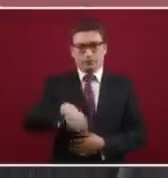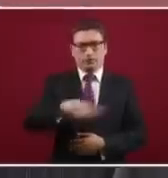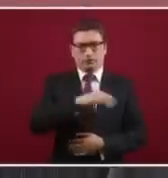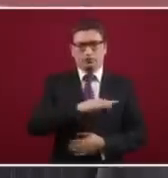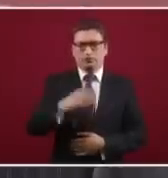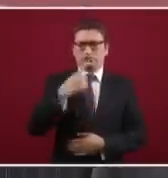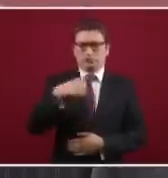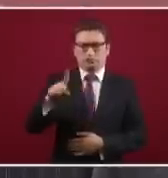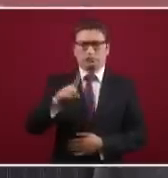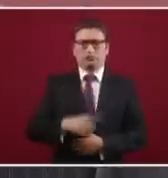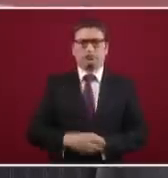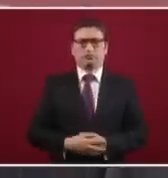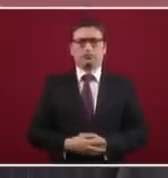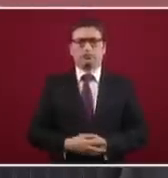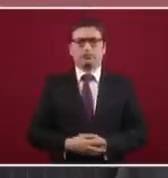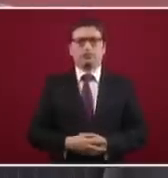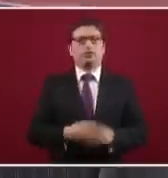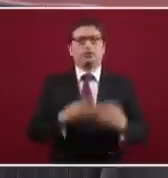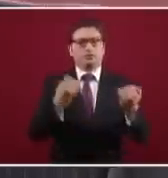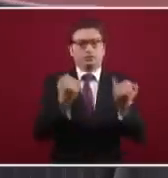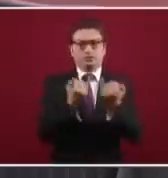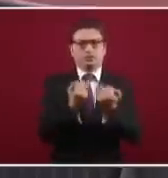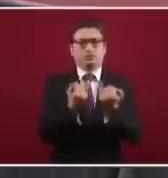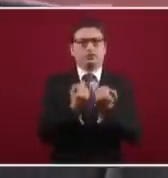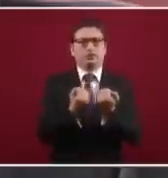hacer, incluso